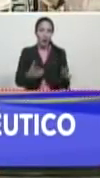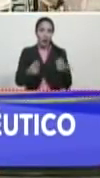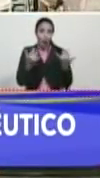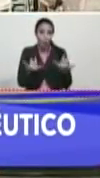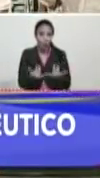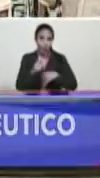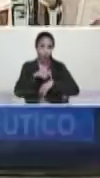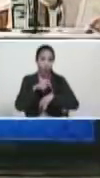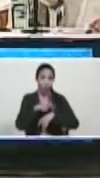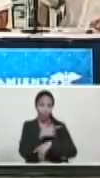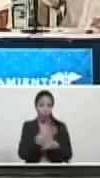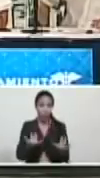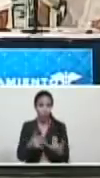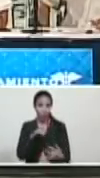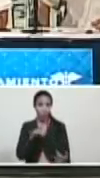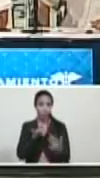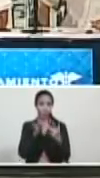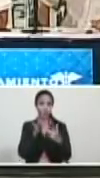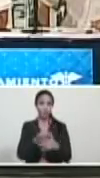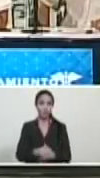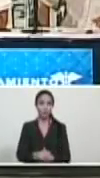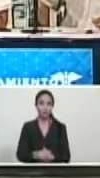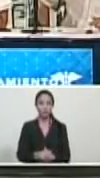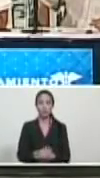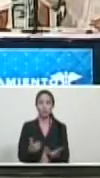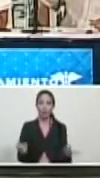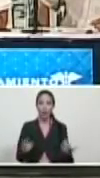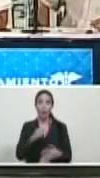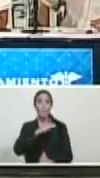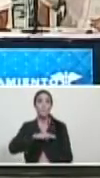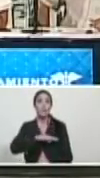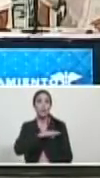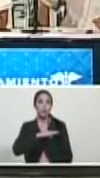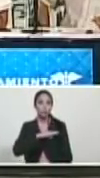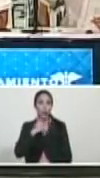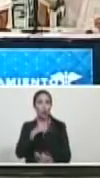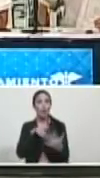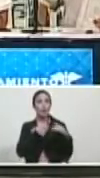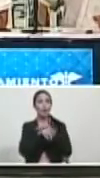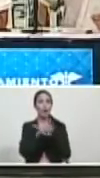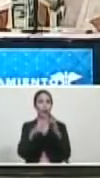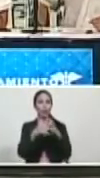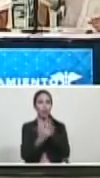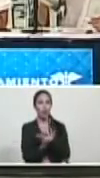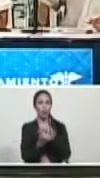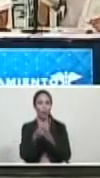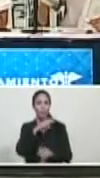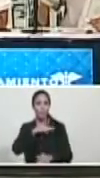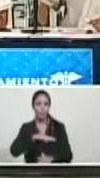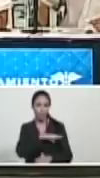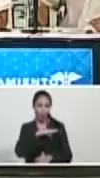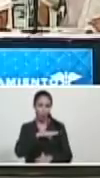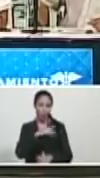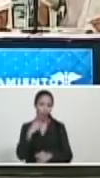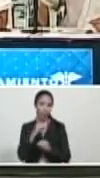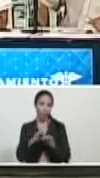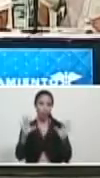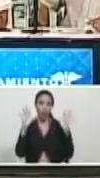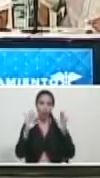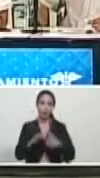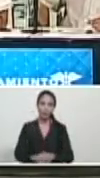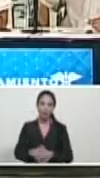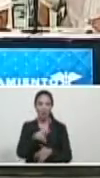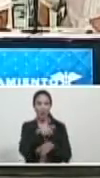A esta hora es un milagro. La misión Barrio Adentro es una misión milagrosa. Y el New York